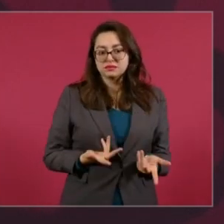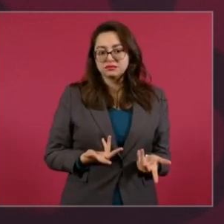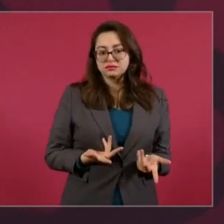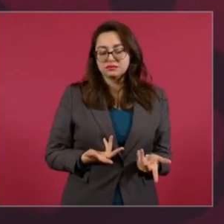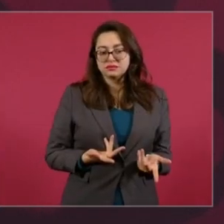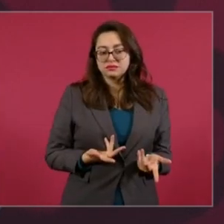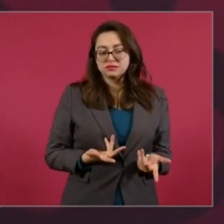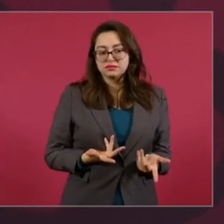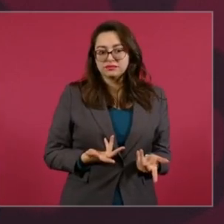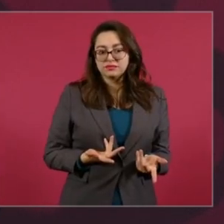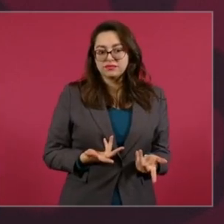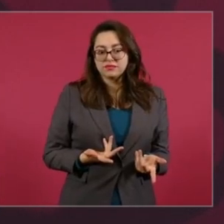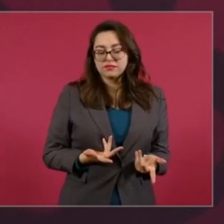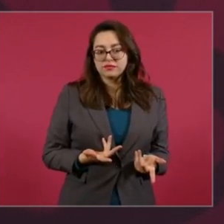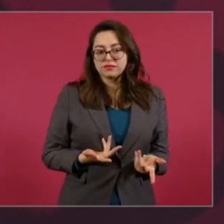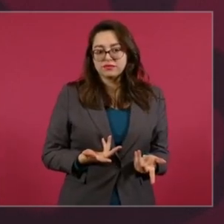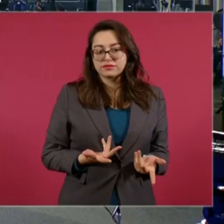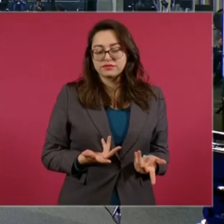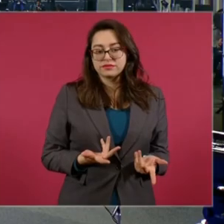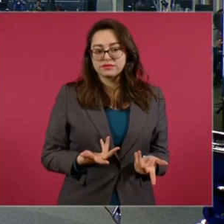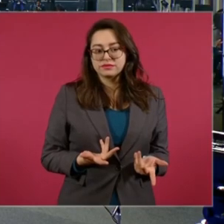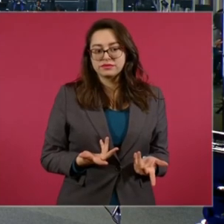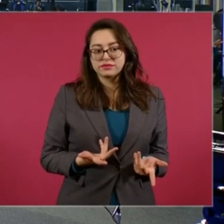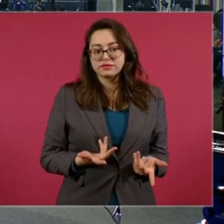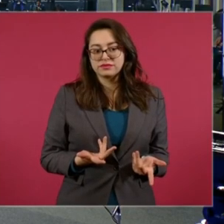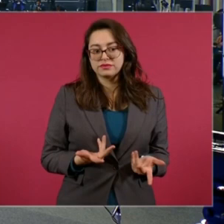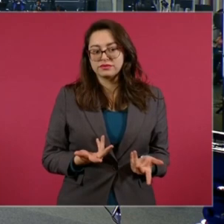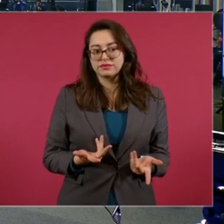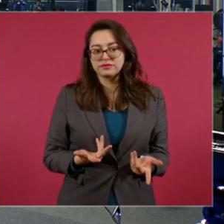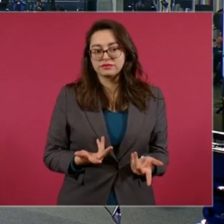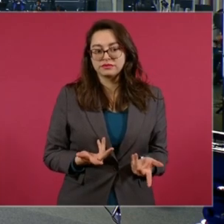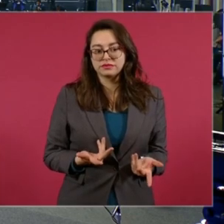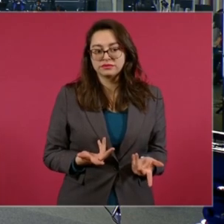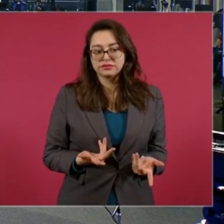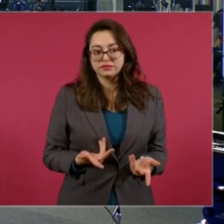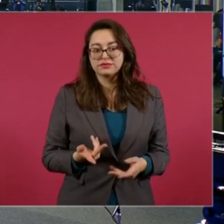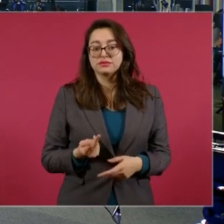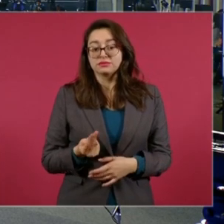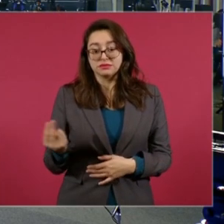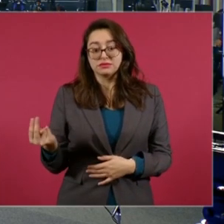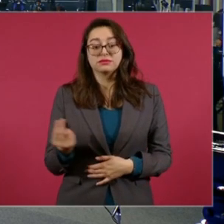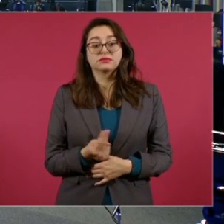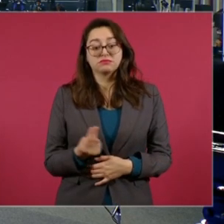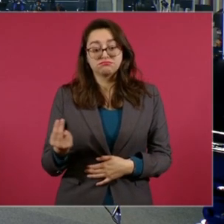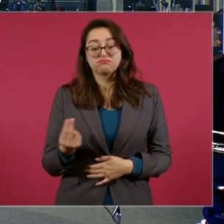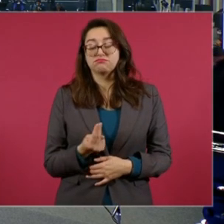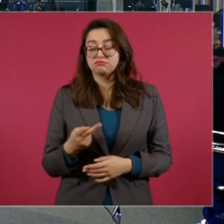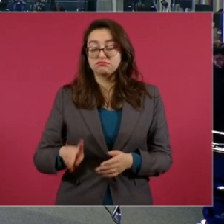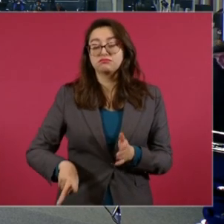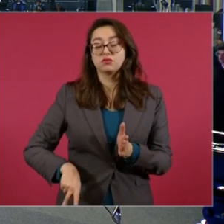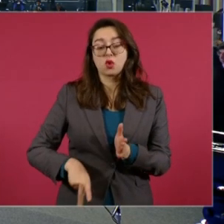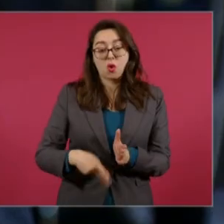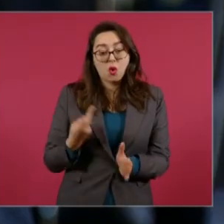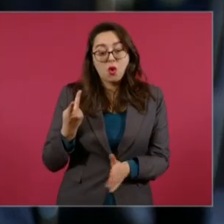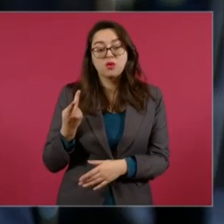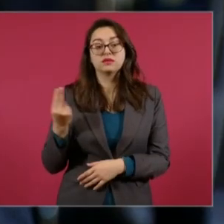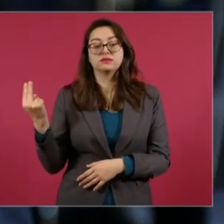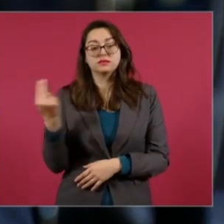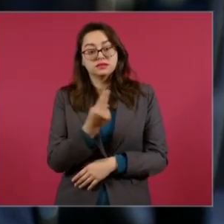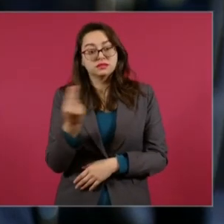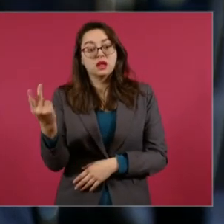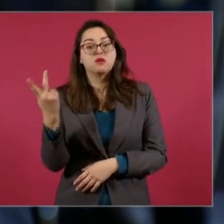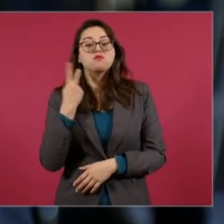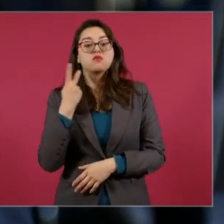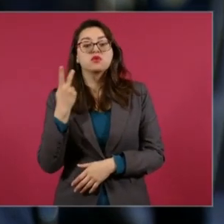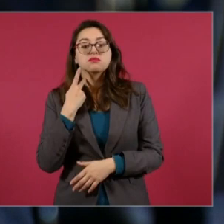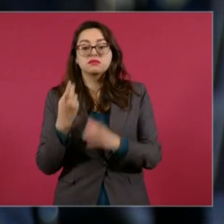en esos momentos, sí. Entonces, necesitamos una política de buena